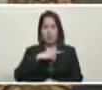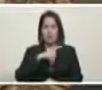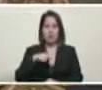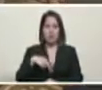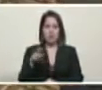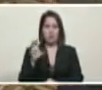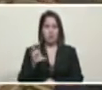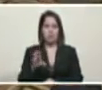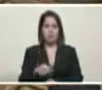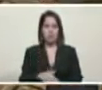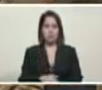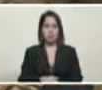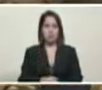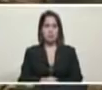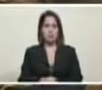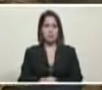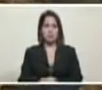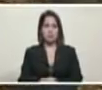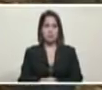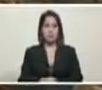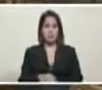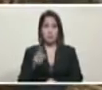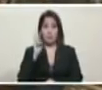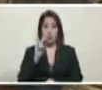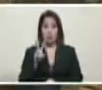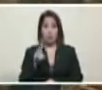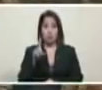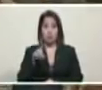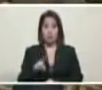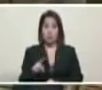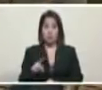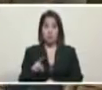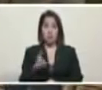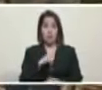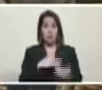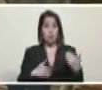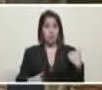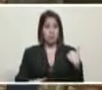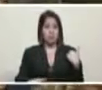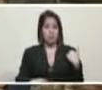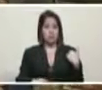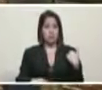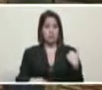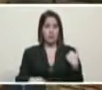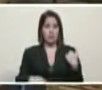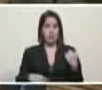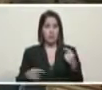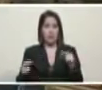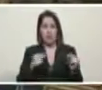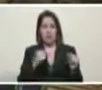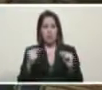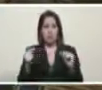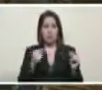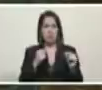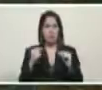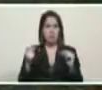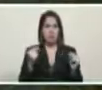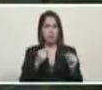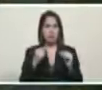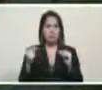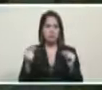patria. Vemos allí además, continúa el presidente Nicolás Maduro Moros en esta conversación, en